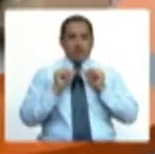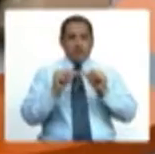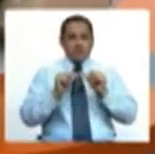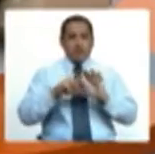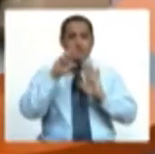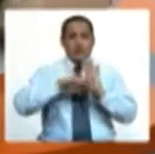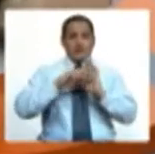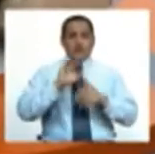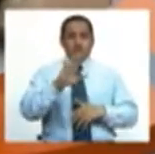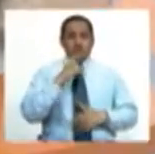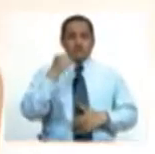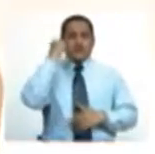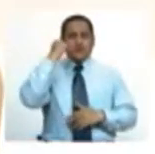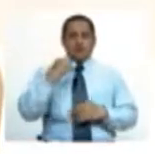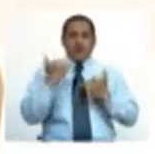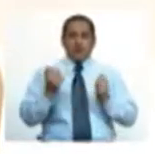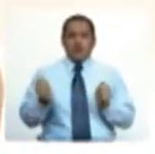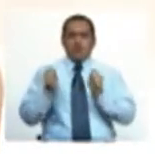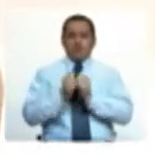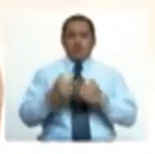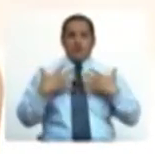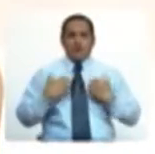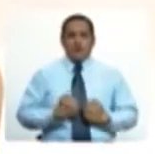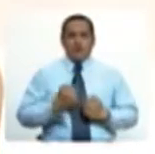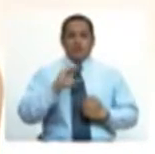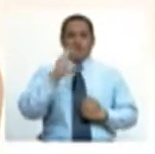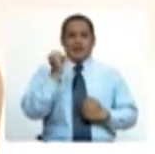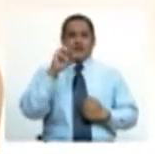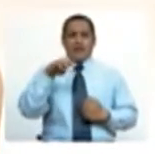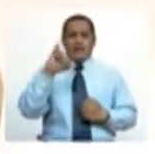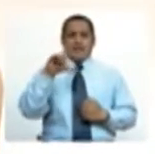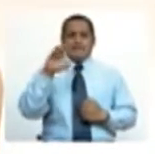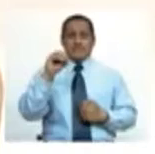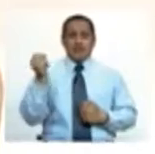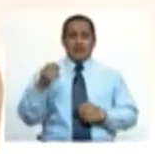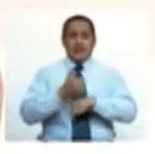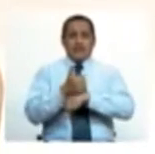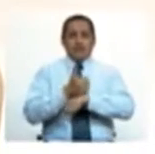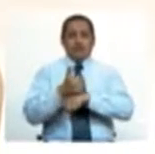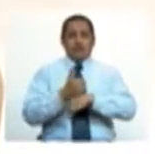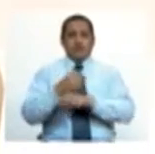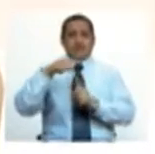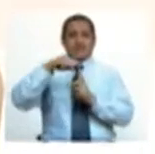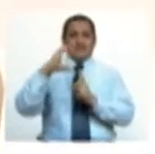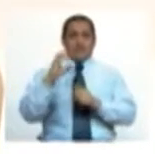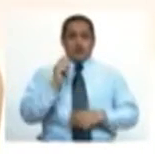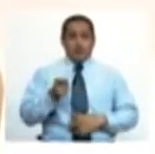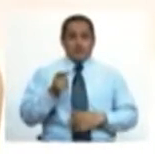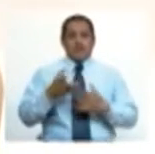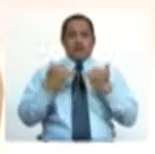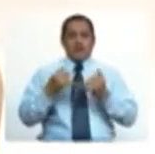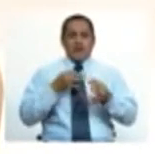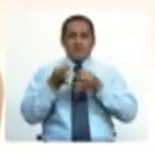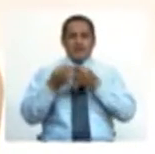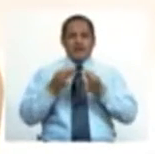Continuamos con el programa Tus Derechos y hoy día nos acompaña el doctor Camilo Suárez, asesor del Tribunal Constitucional, con el que vamos a